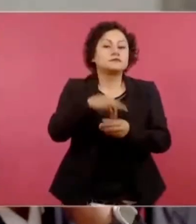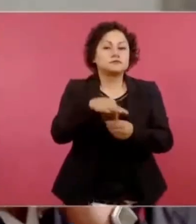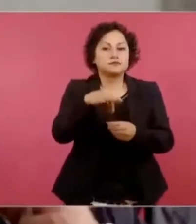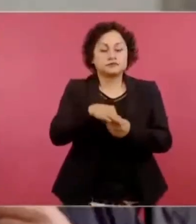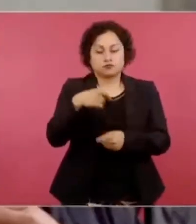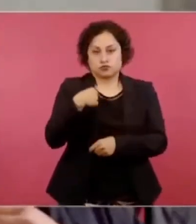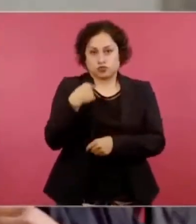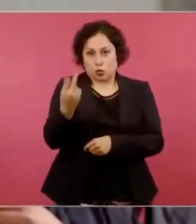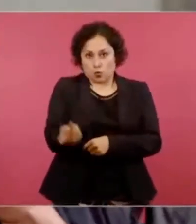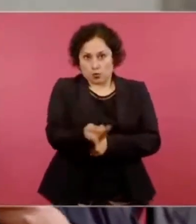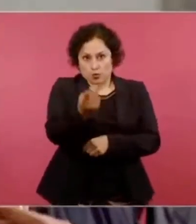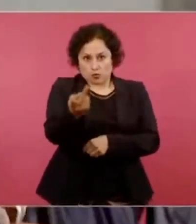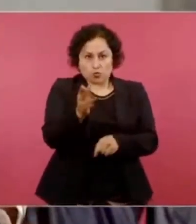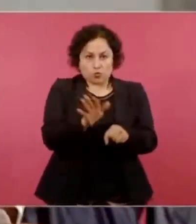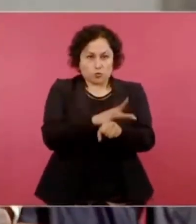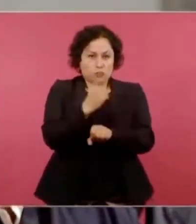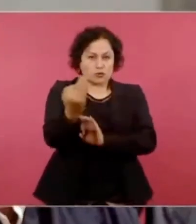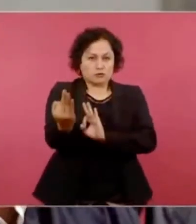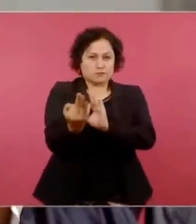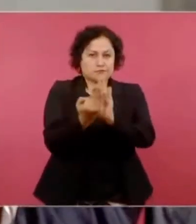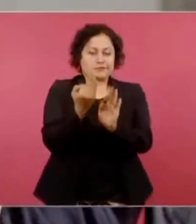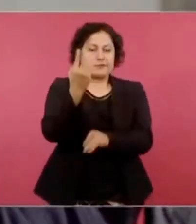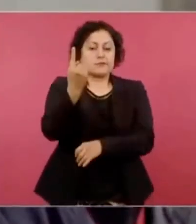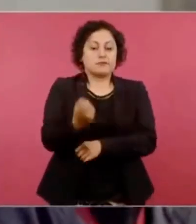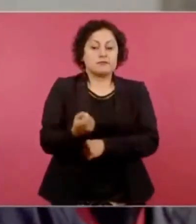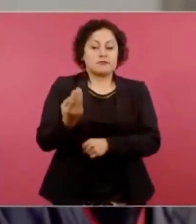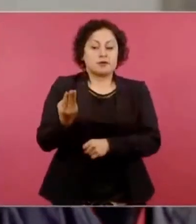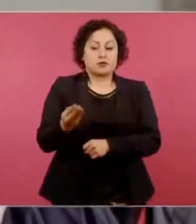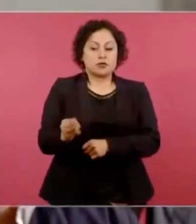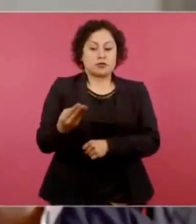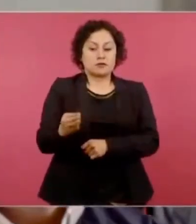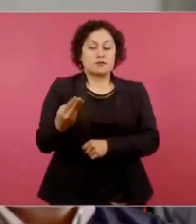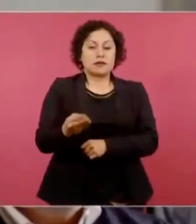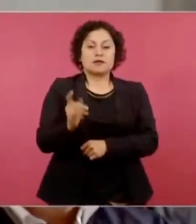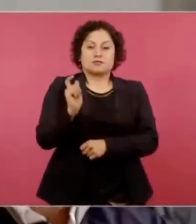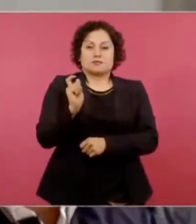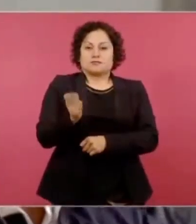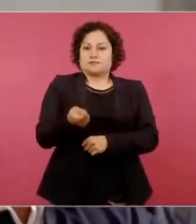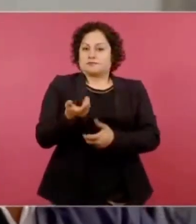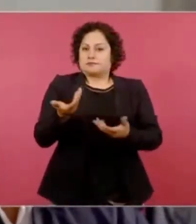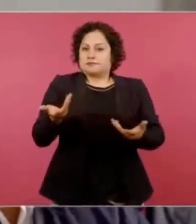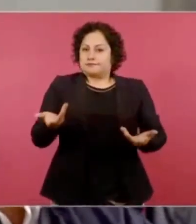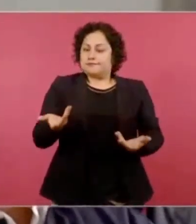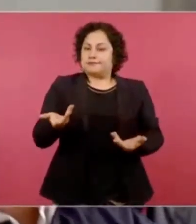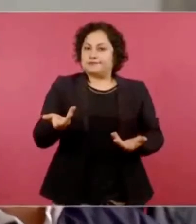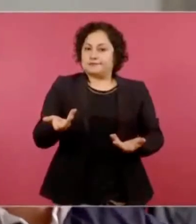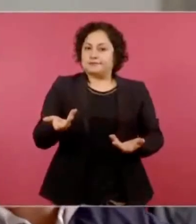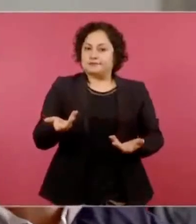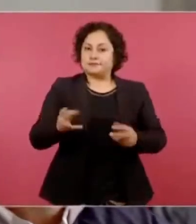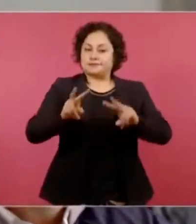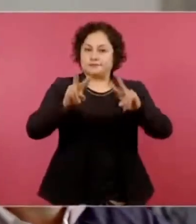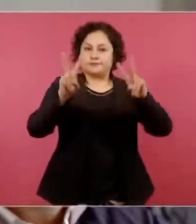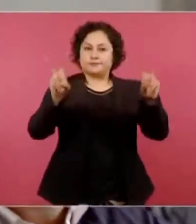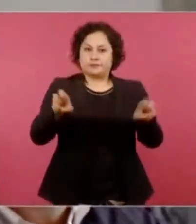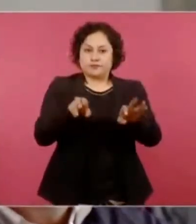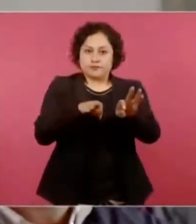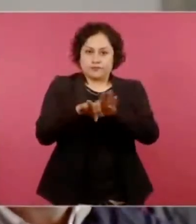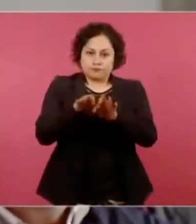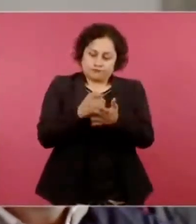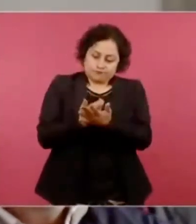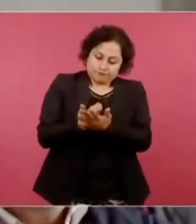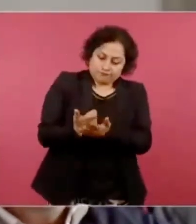día 1 de mayo, en donde pues el salario mínimo ha tenido una fuerte recuperación en su